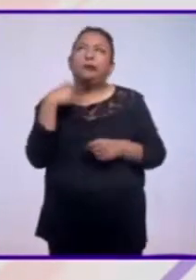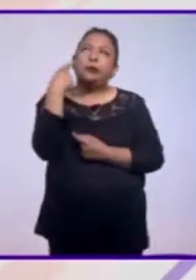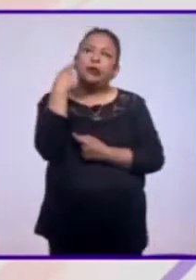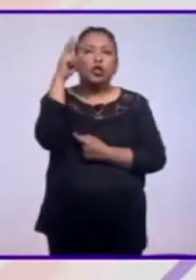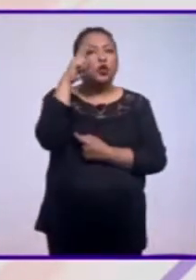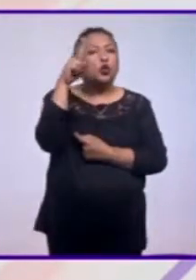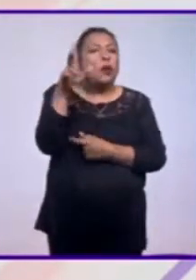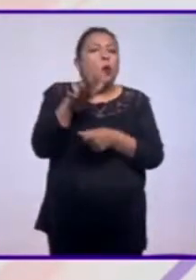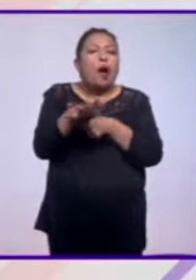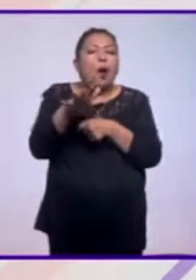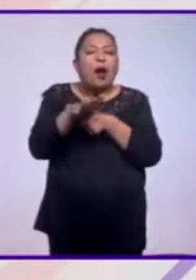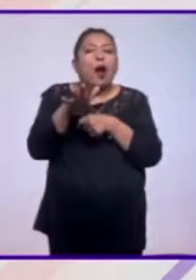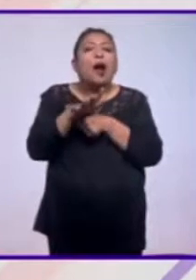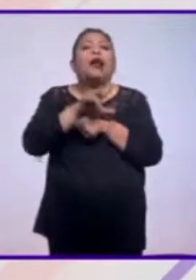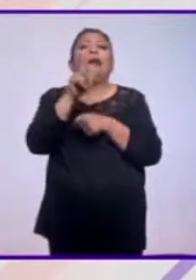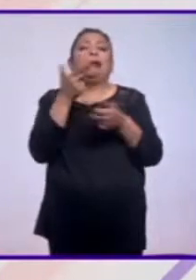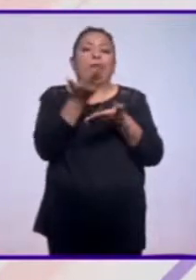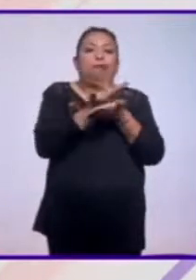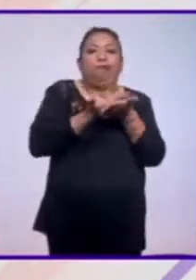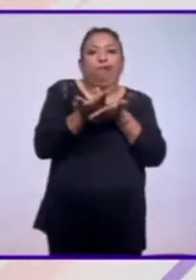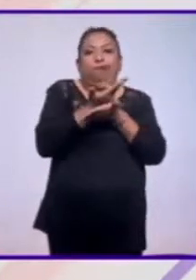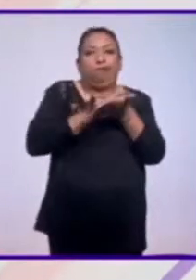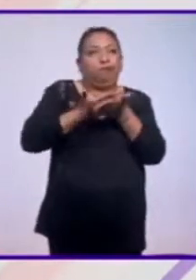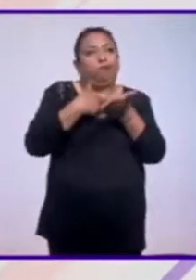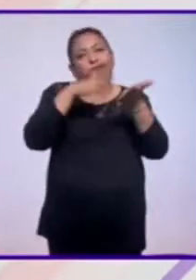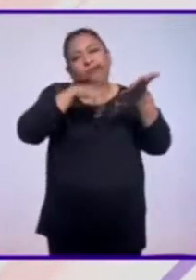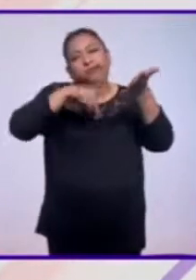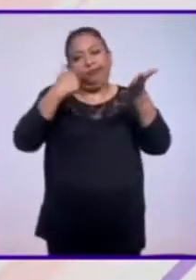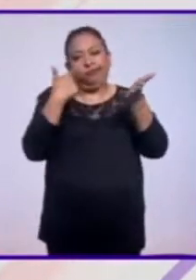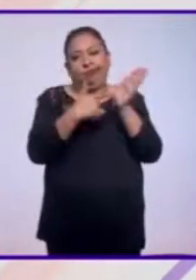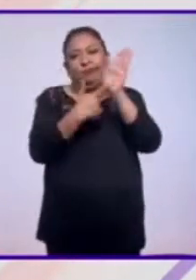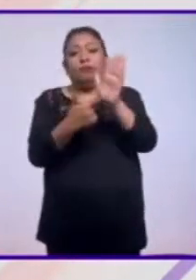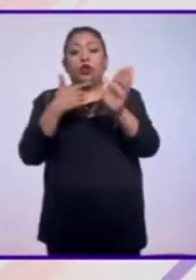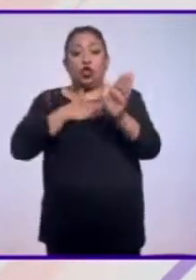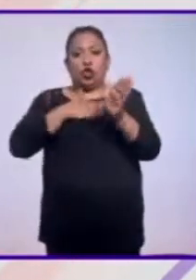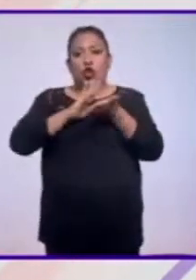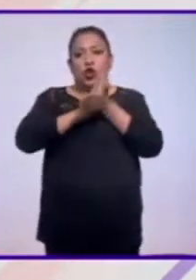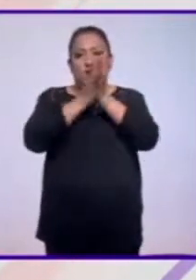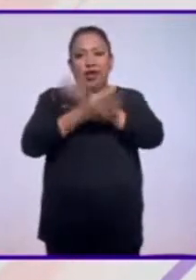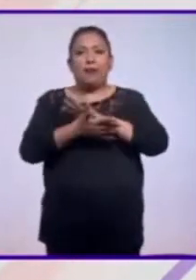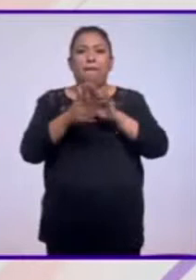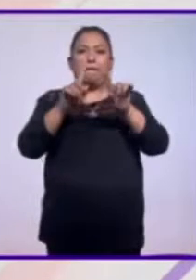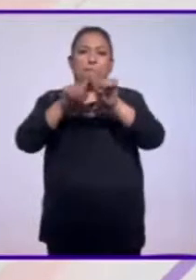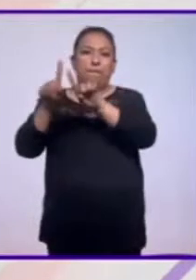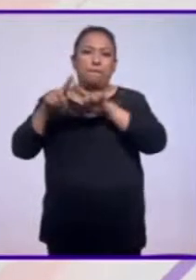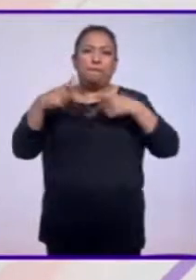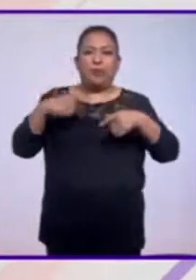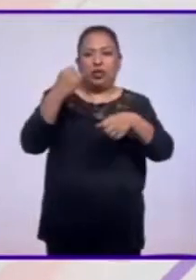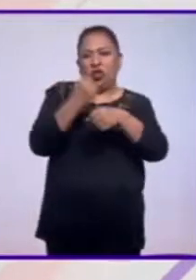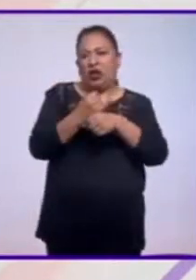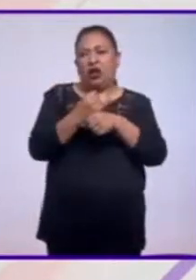estaría viendo? Y el resultado son los cuadros que aquí mostramos, donde yo me transformo en distintos personajes